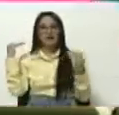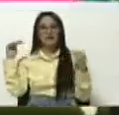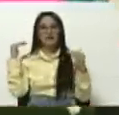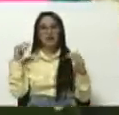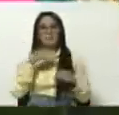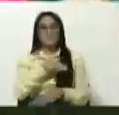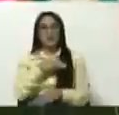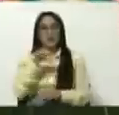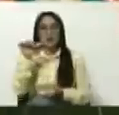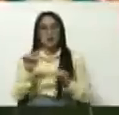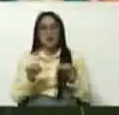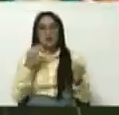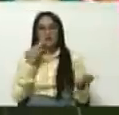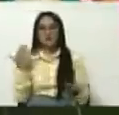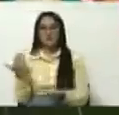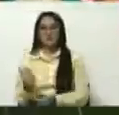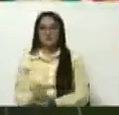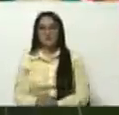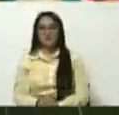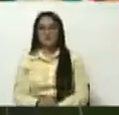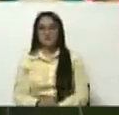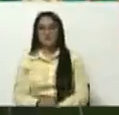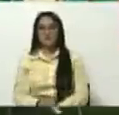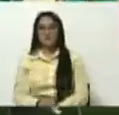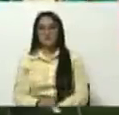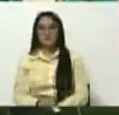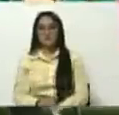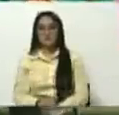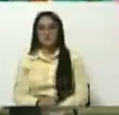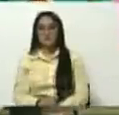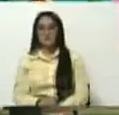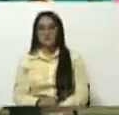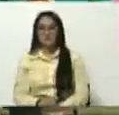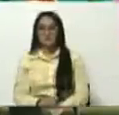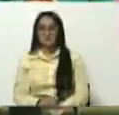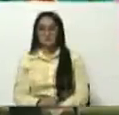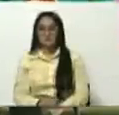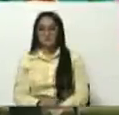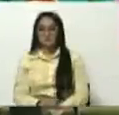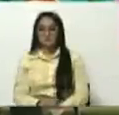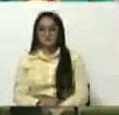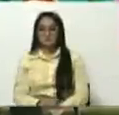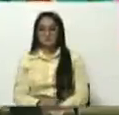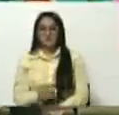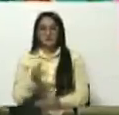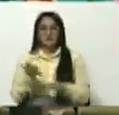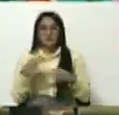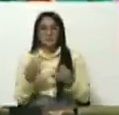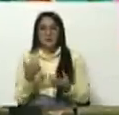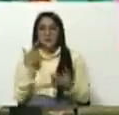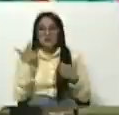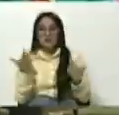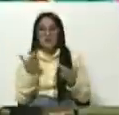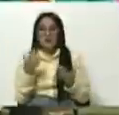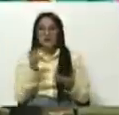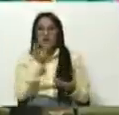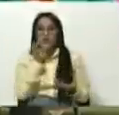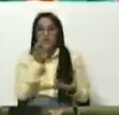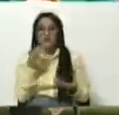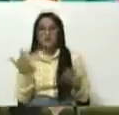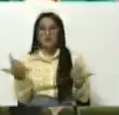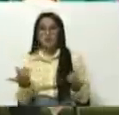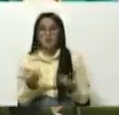Vamos a escucharlo. Pero hemos encontrado su cuerpo y sus familiares